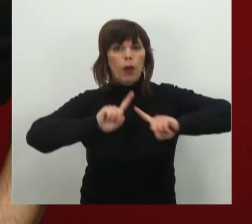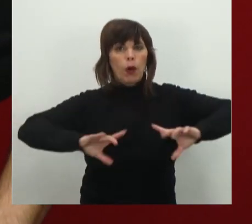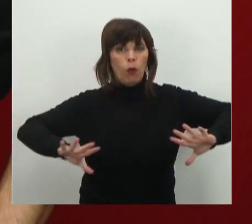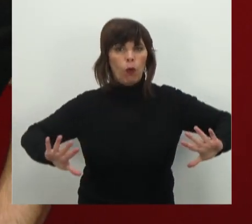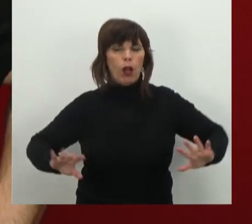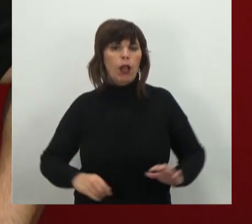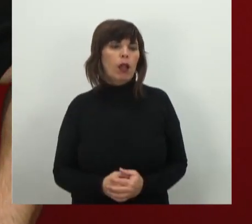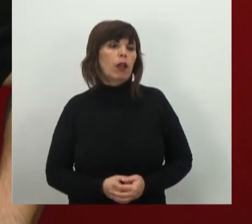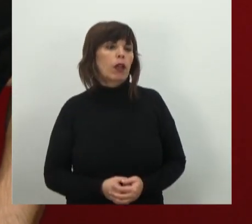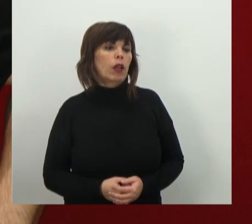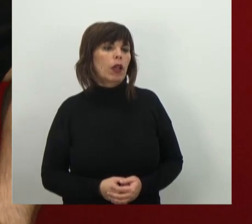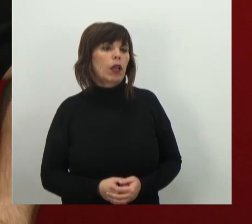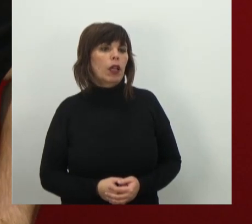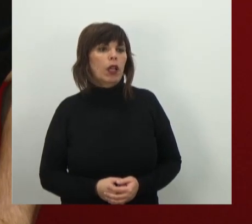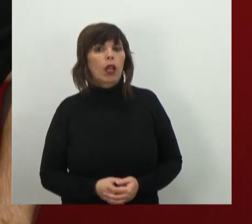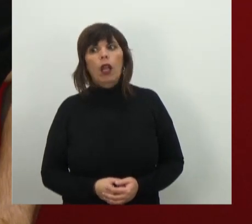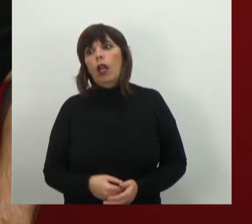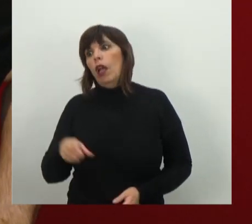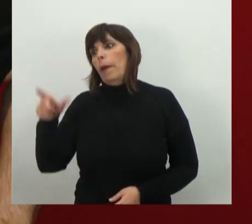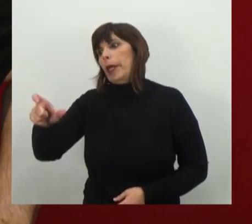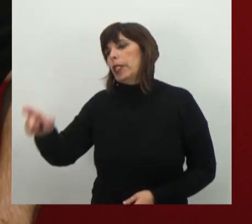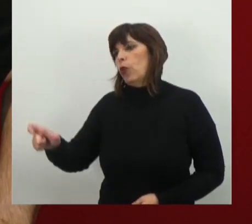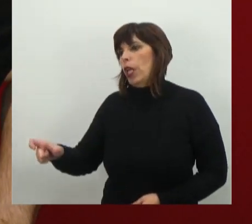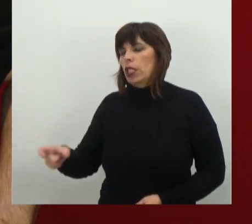la gente pone sus cargas sobre ti.